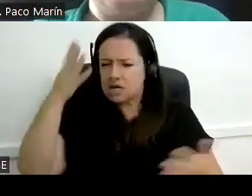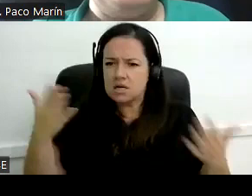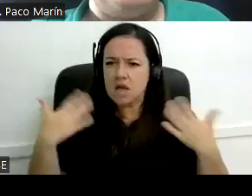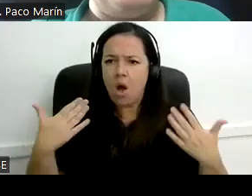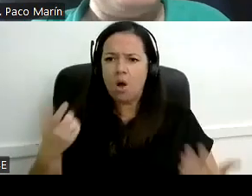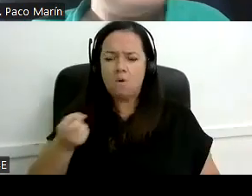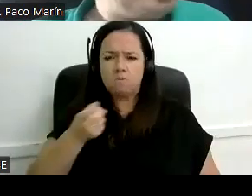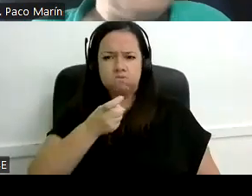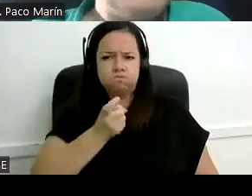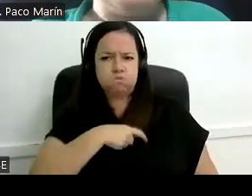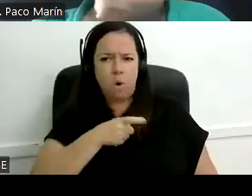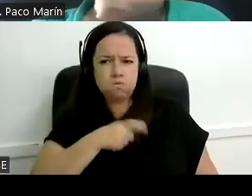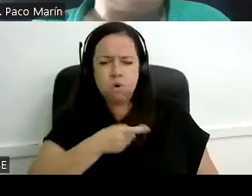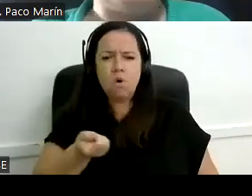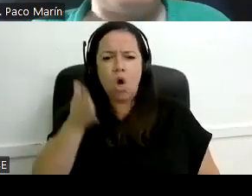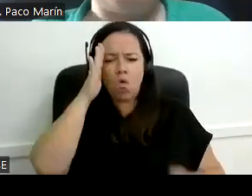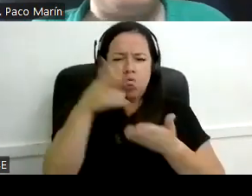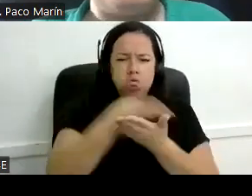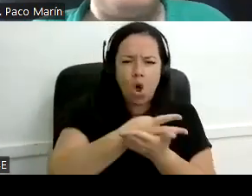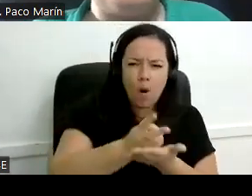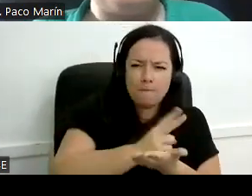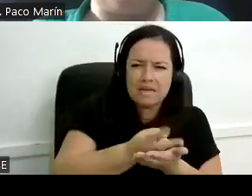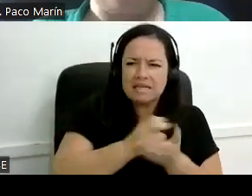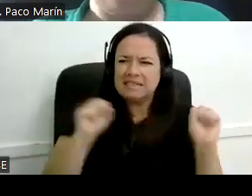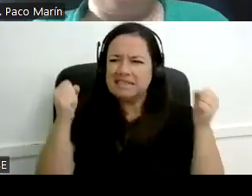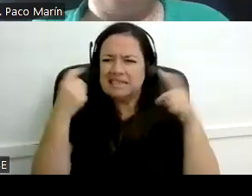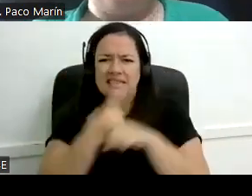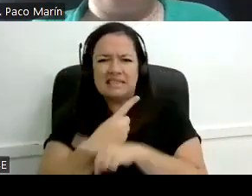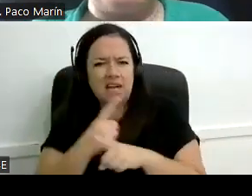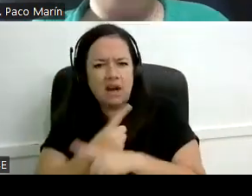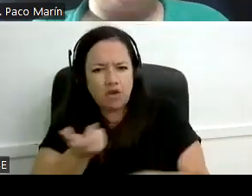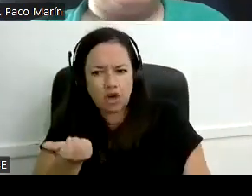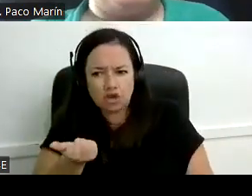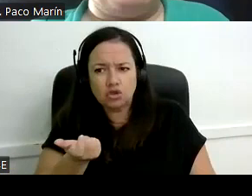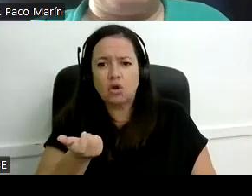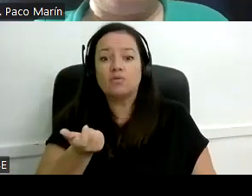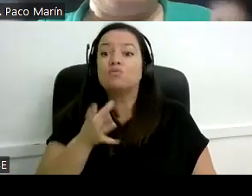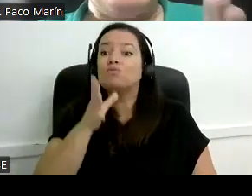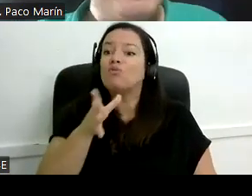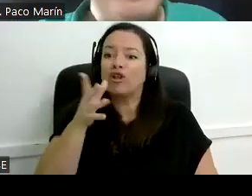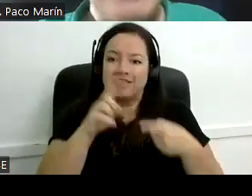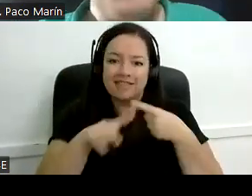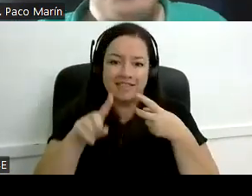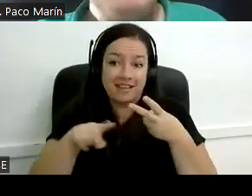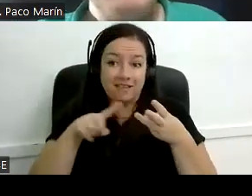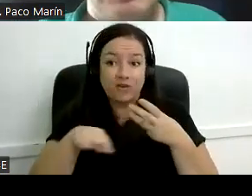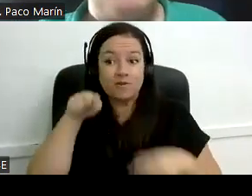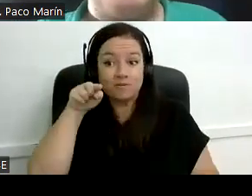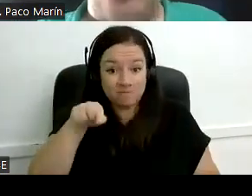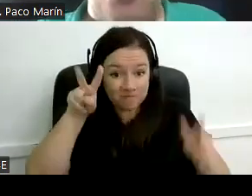palpitaciones, el insomnio, la irritabilidad, el dormir mal por esa razón. En ese